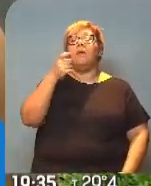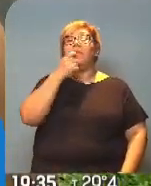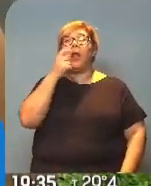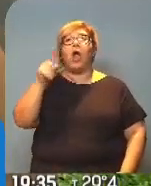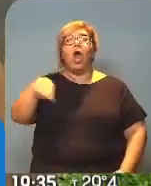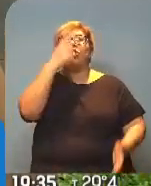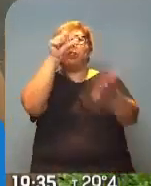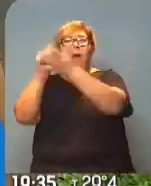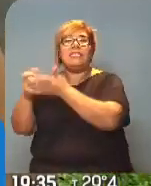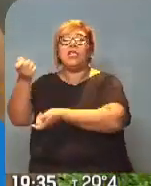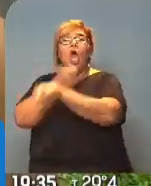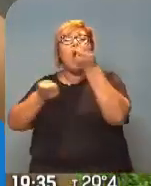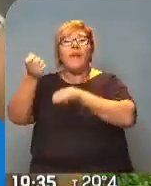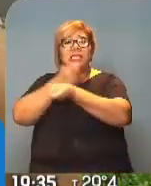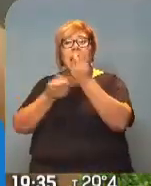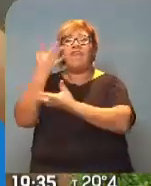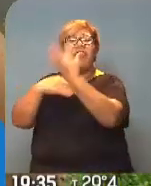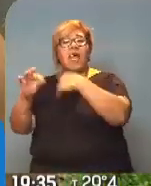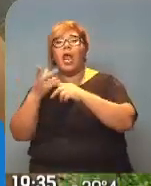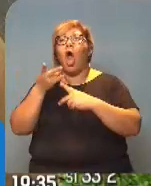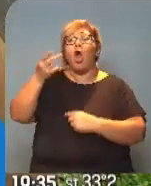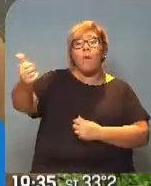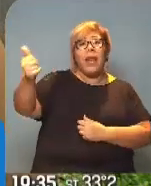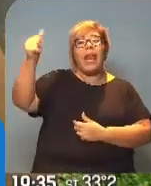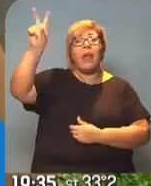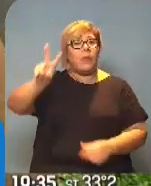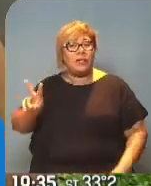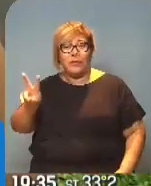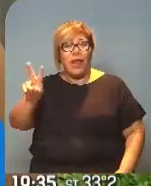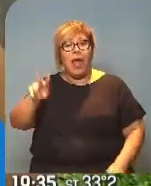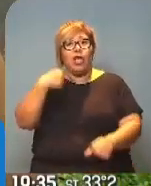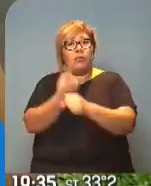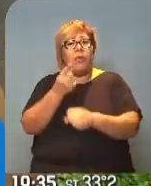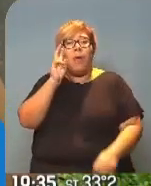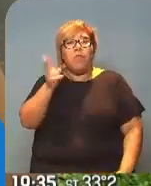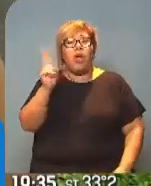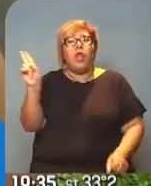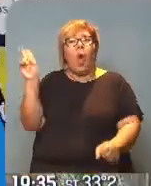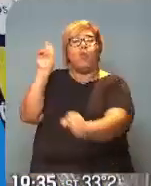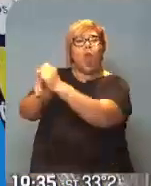Venezuela, no se pueden hacer transacciones a través de ningún banco, están bloqueados, están